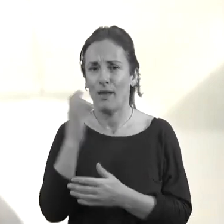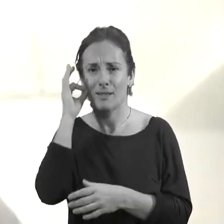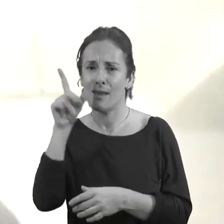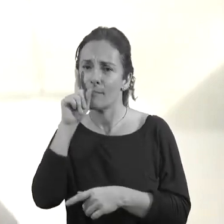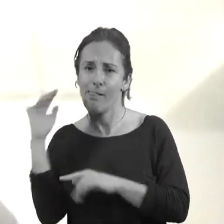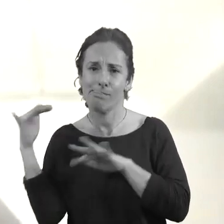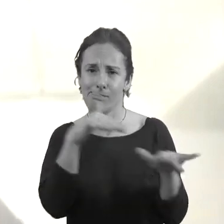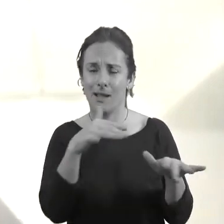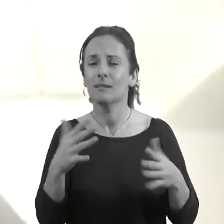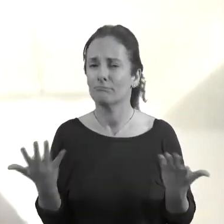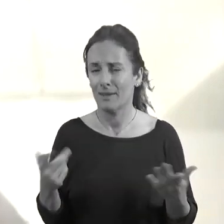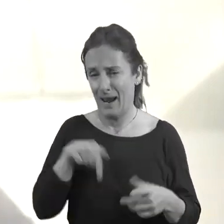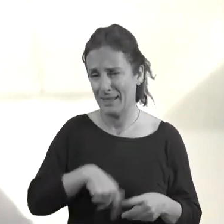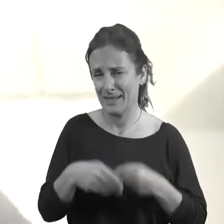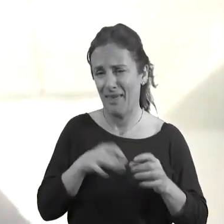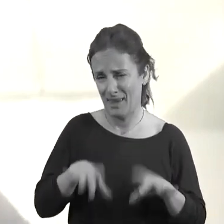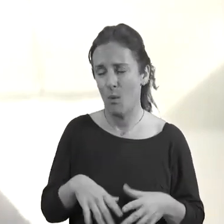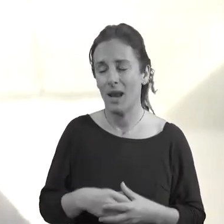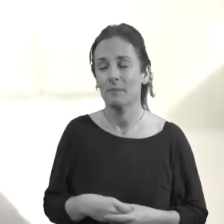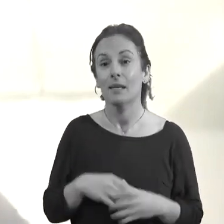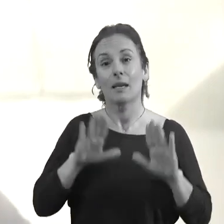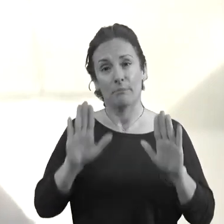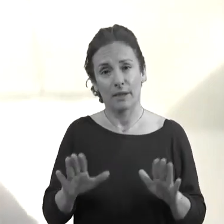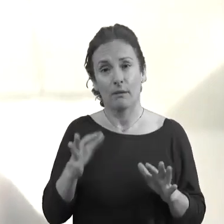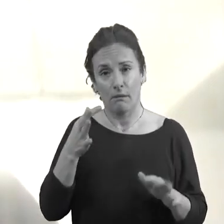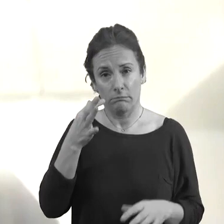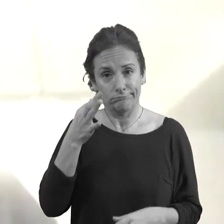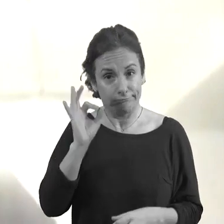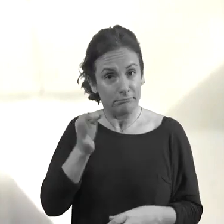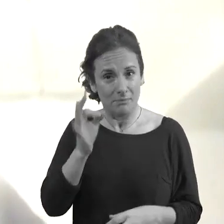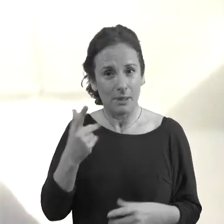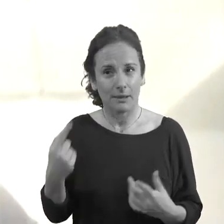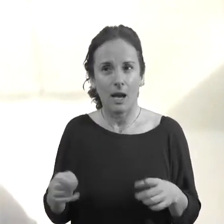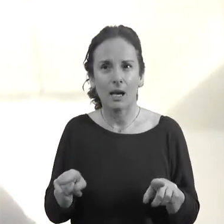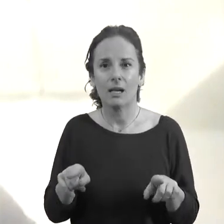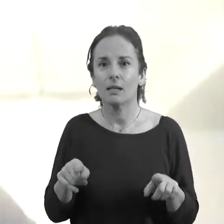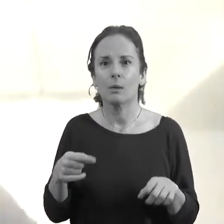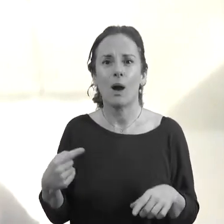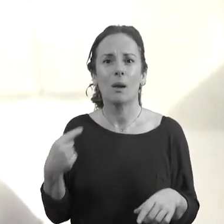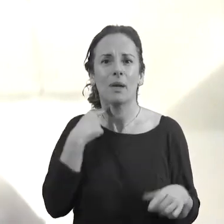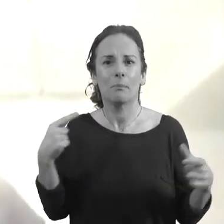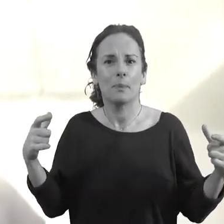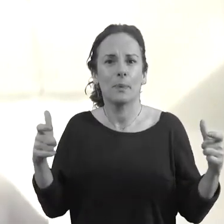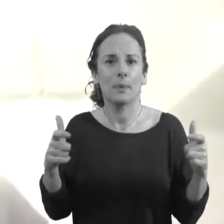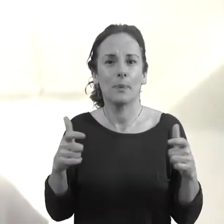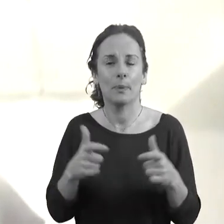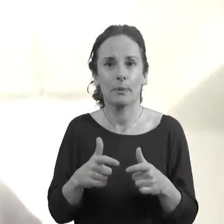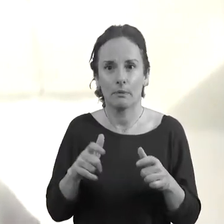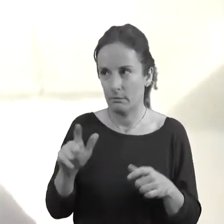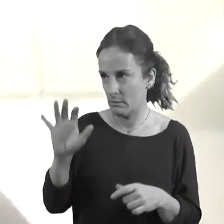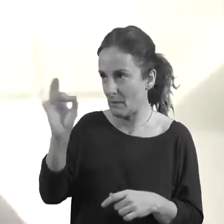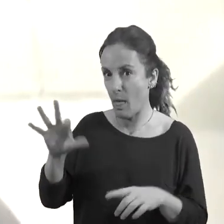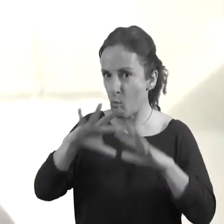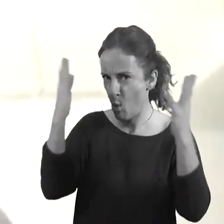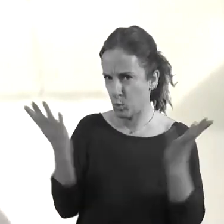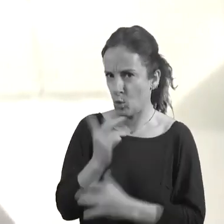es verdad que estamos perdiendo y lo que dices es que es a nivel global. Hace unos años en Londres, justo el